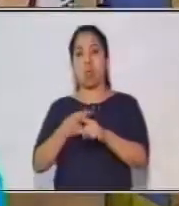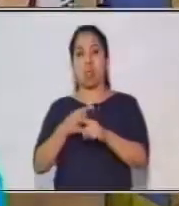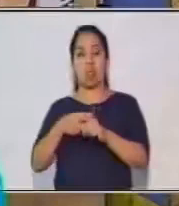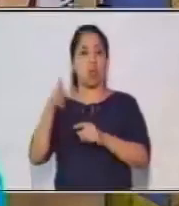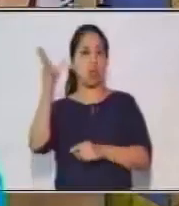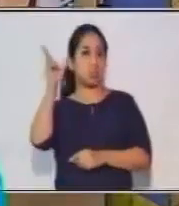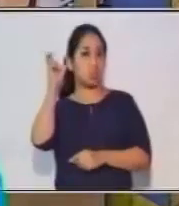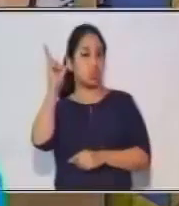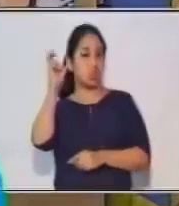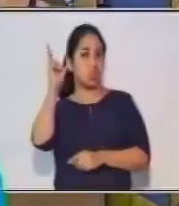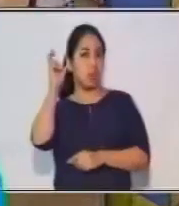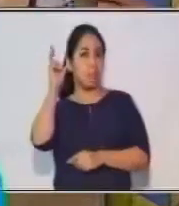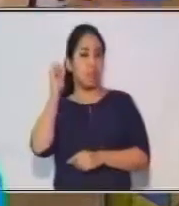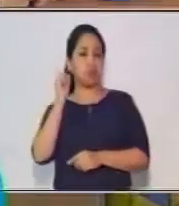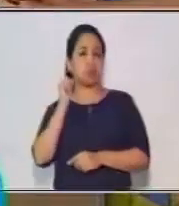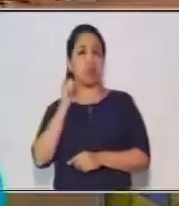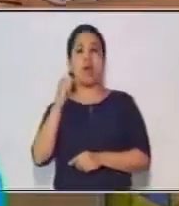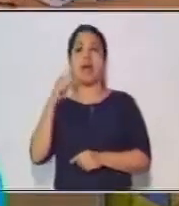radio.